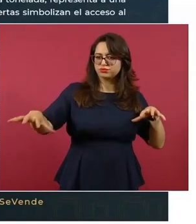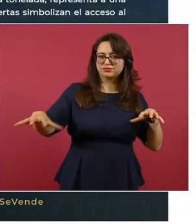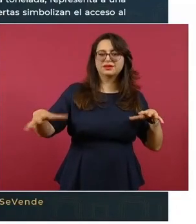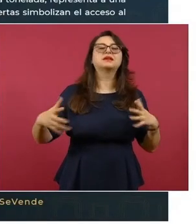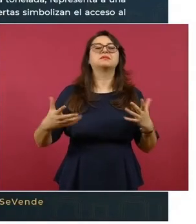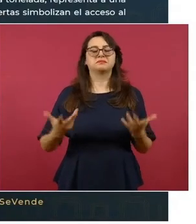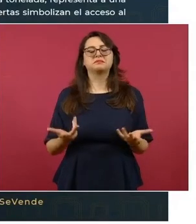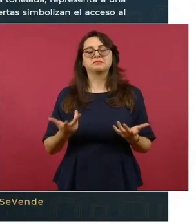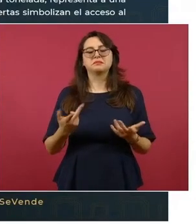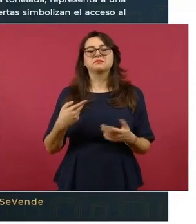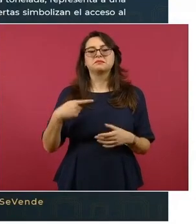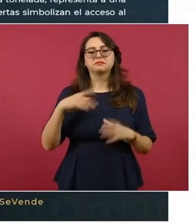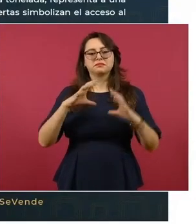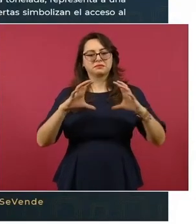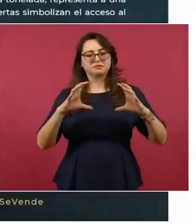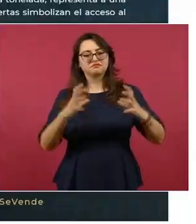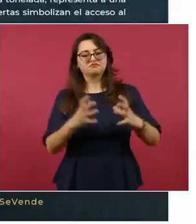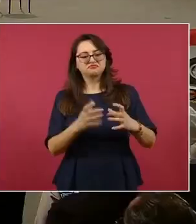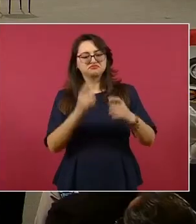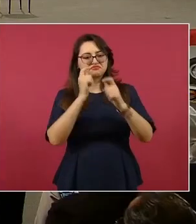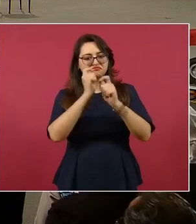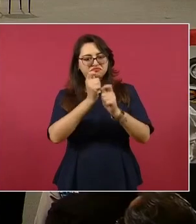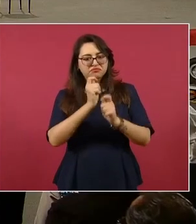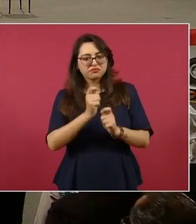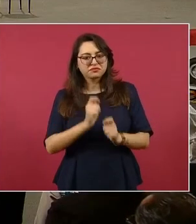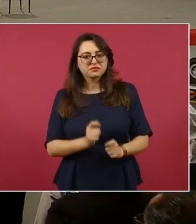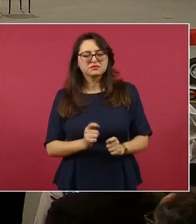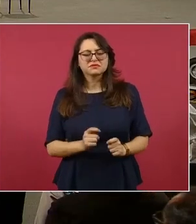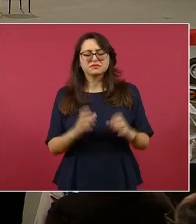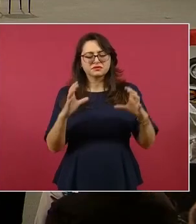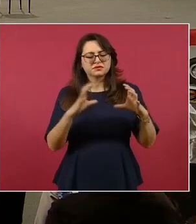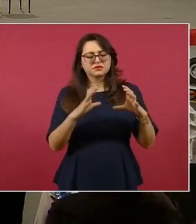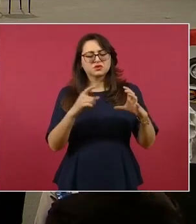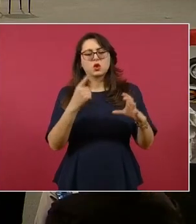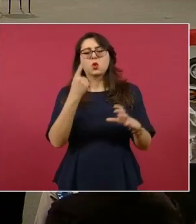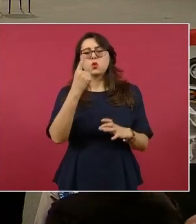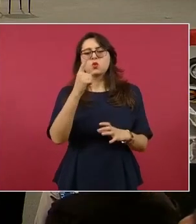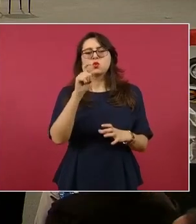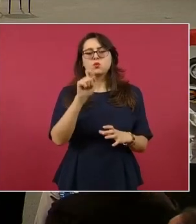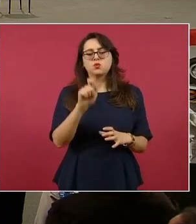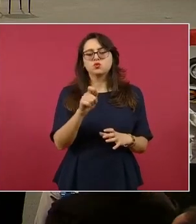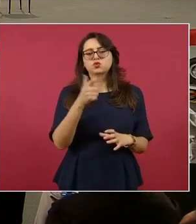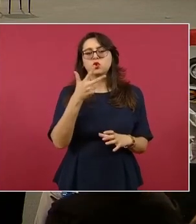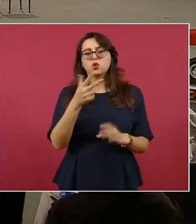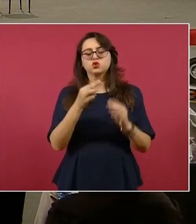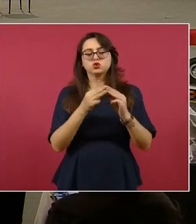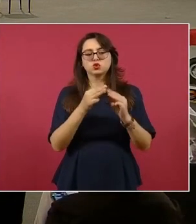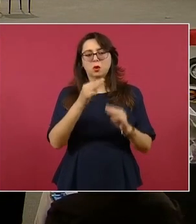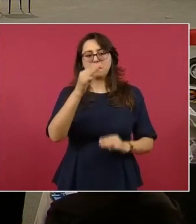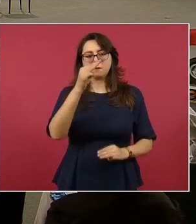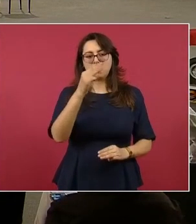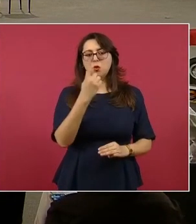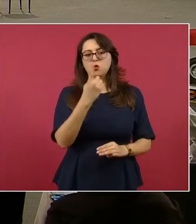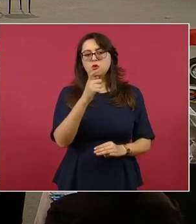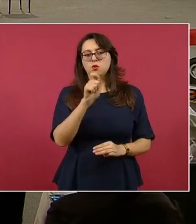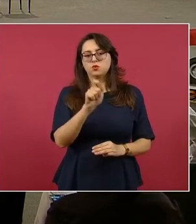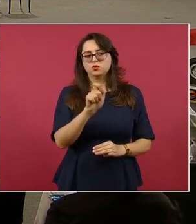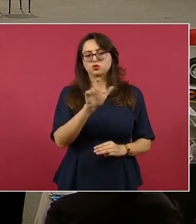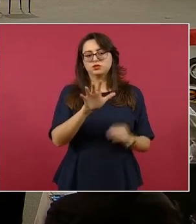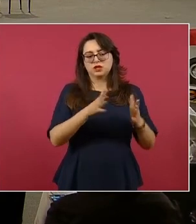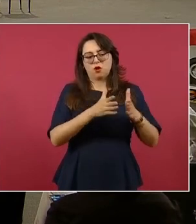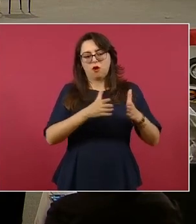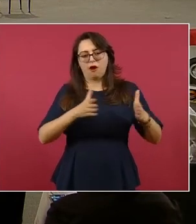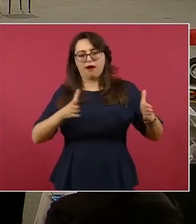trata de una escultura en bajorrelieve que mide 1.8 metros de altura y 1.5 de ancho